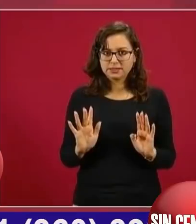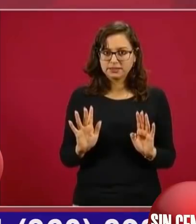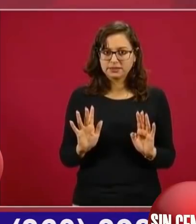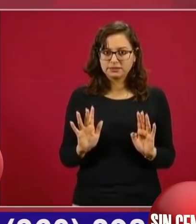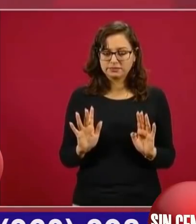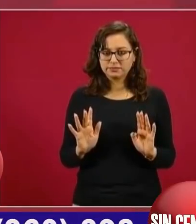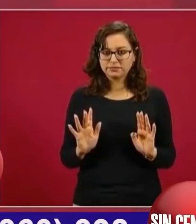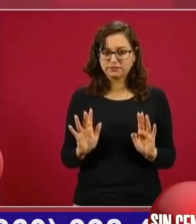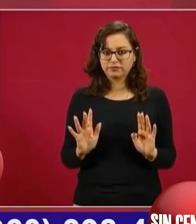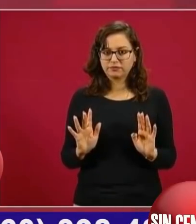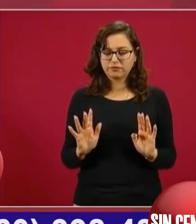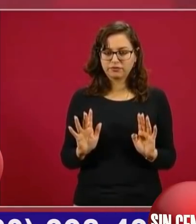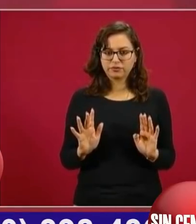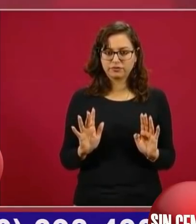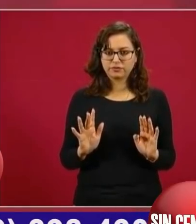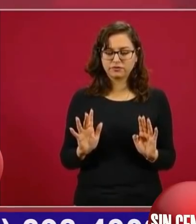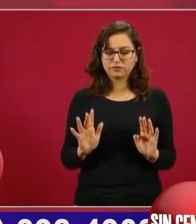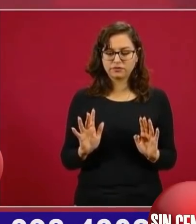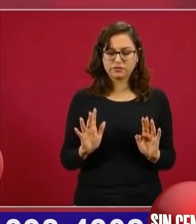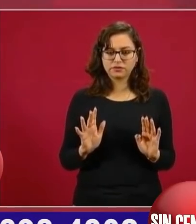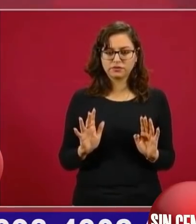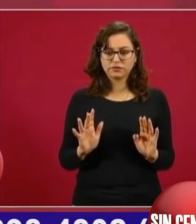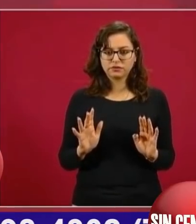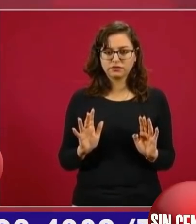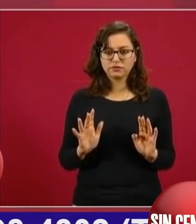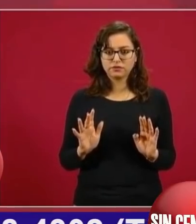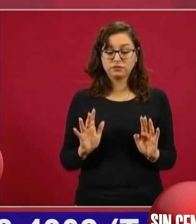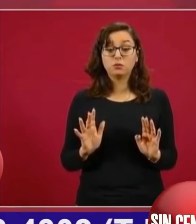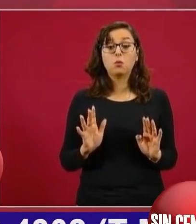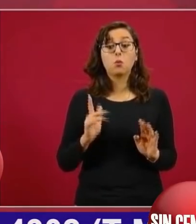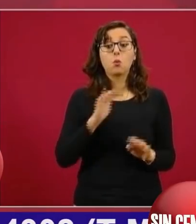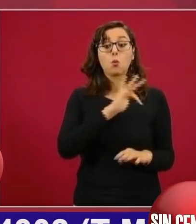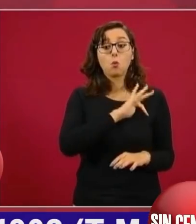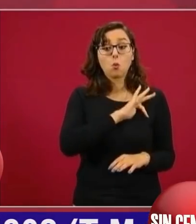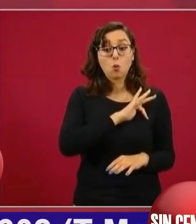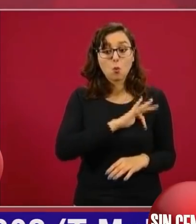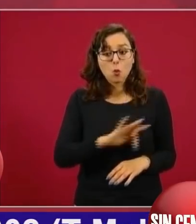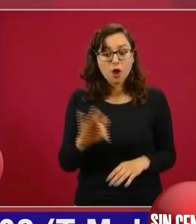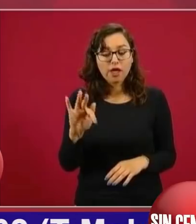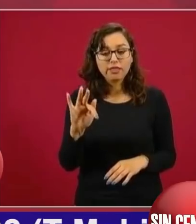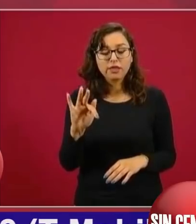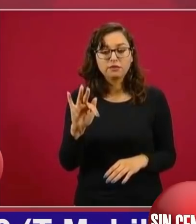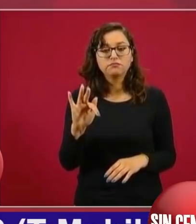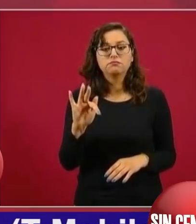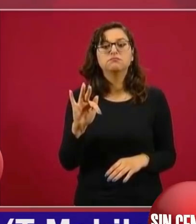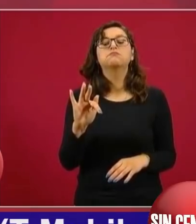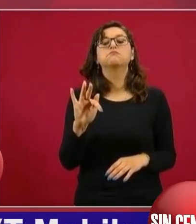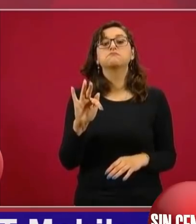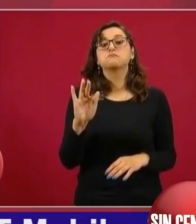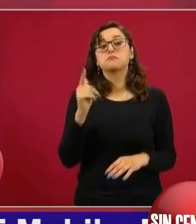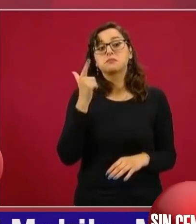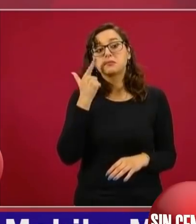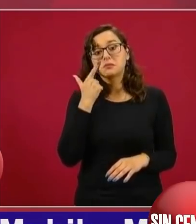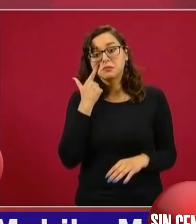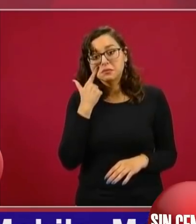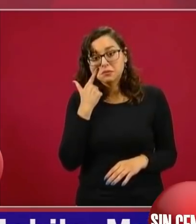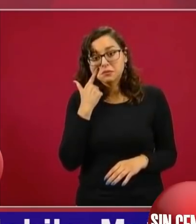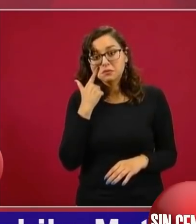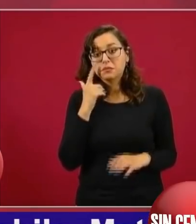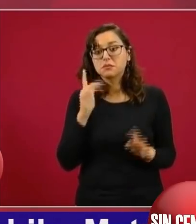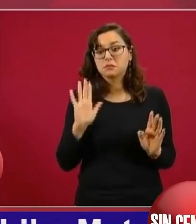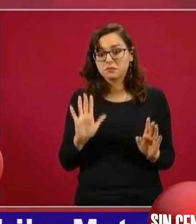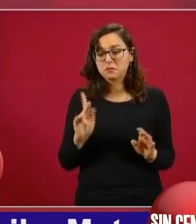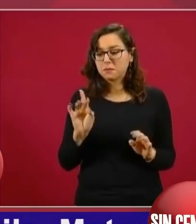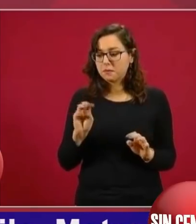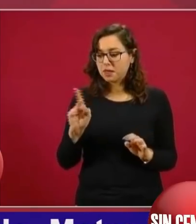ver si es posible que logremos rescatar a